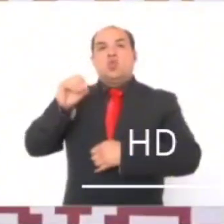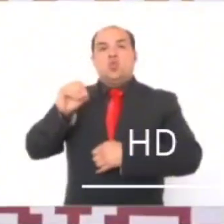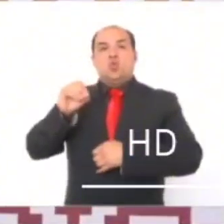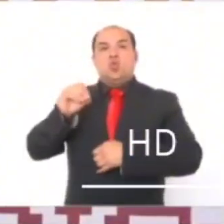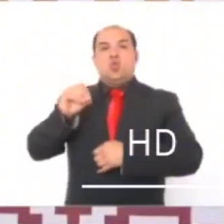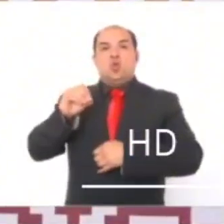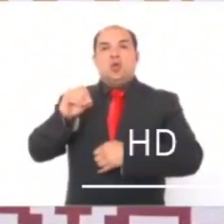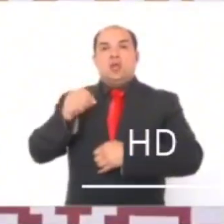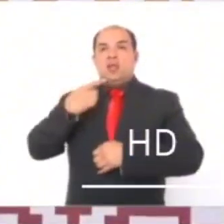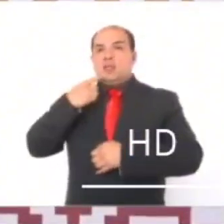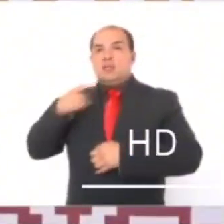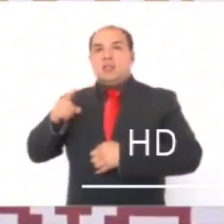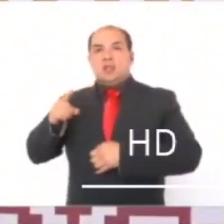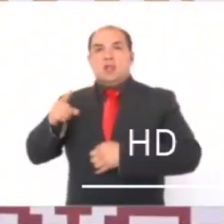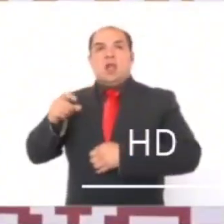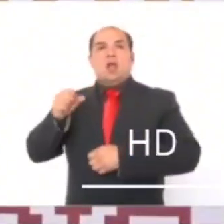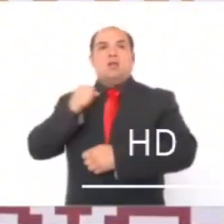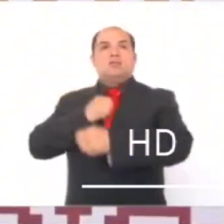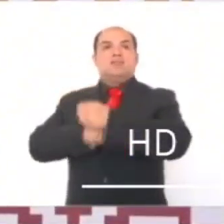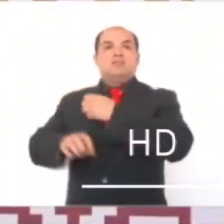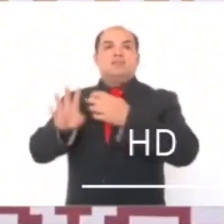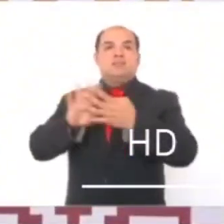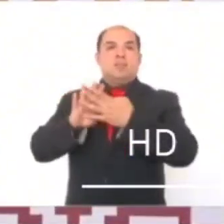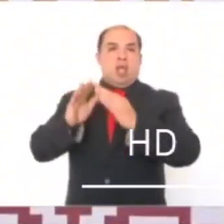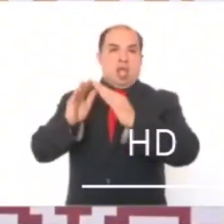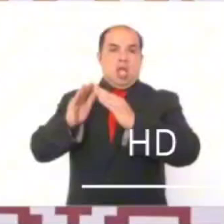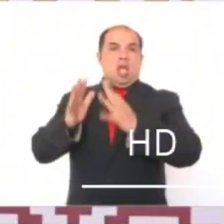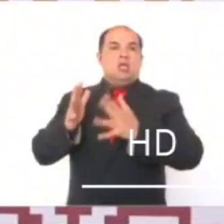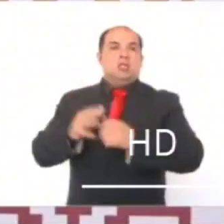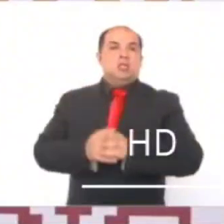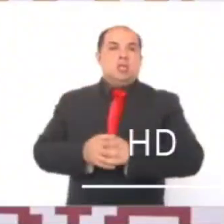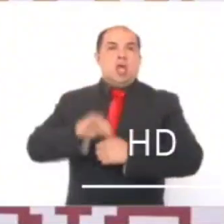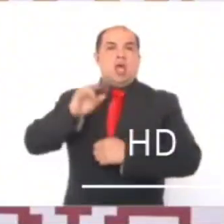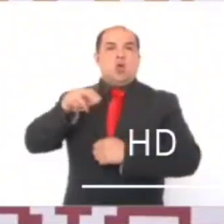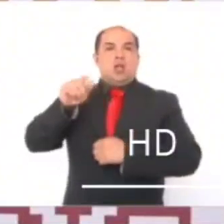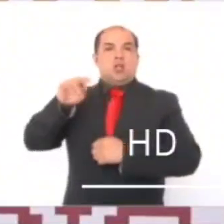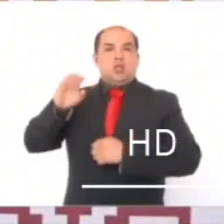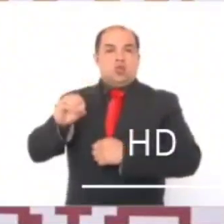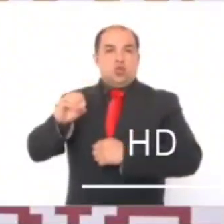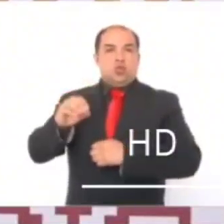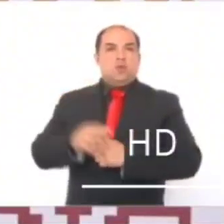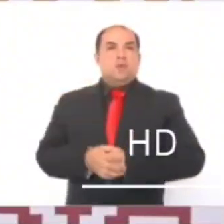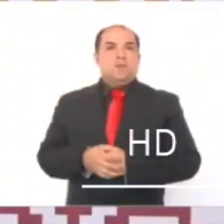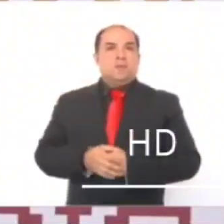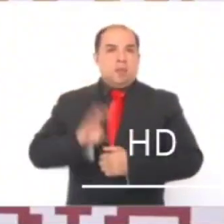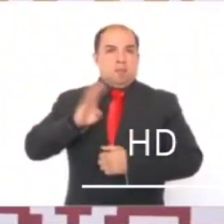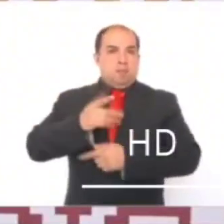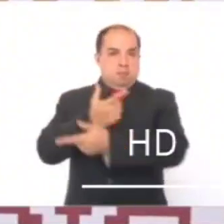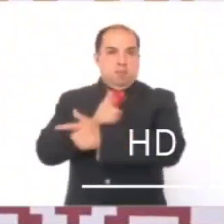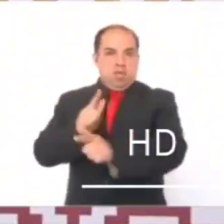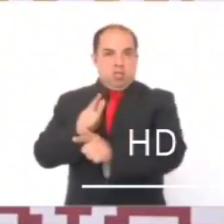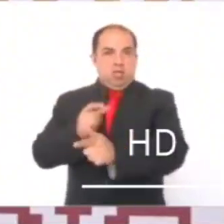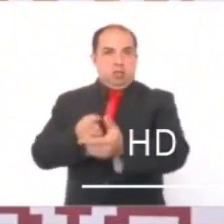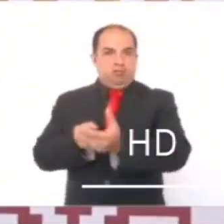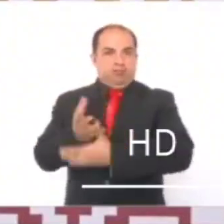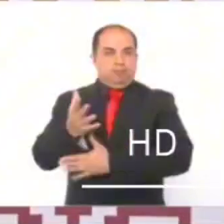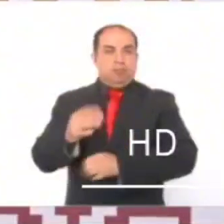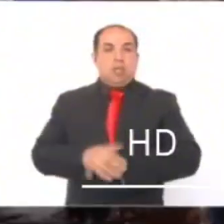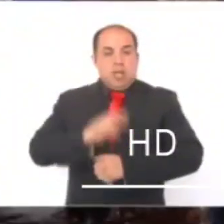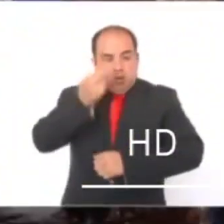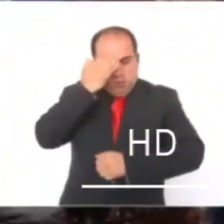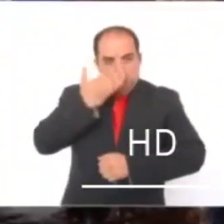arraigo domiciliario, sinónimo de libertad, a Juan Antonio Vera Carrizal. Recuerdo muy bien esa tarde